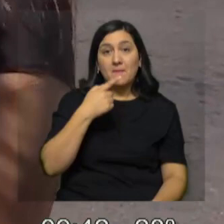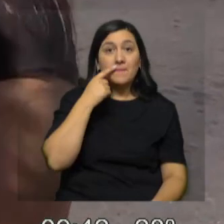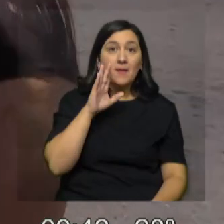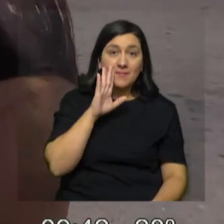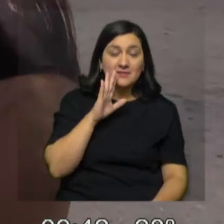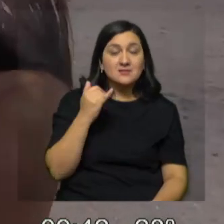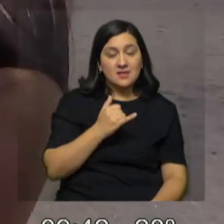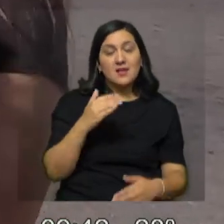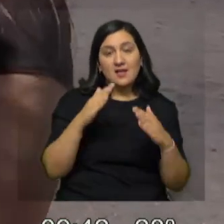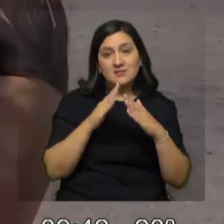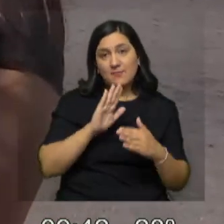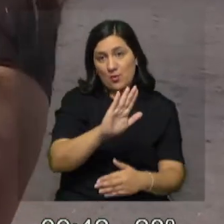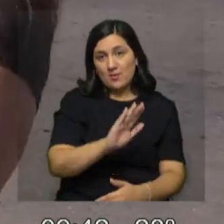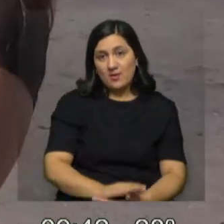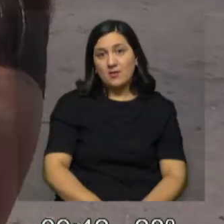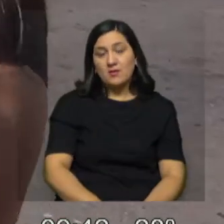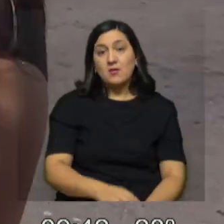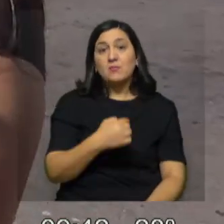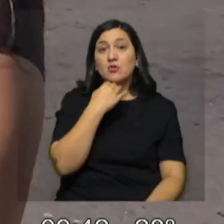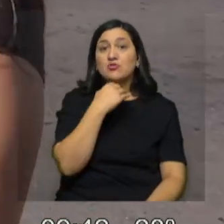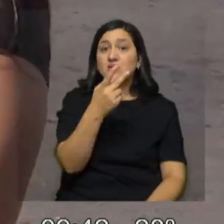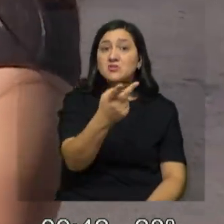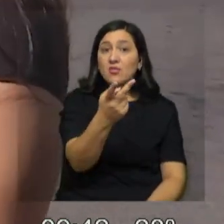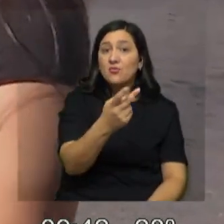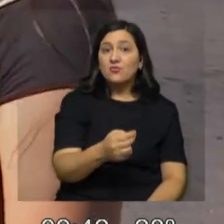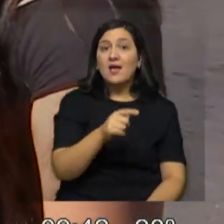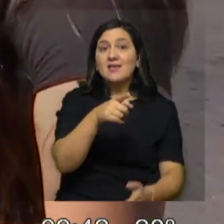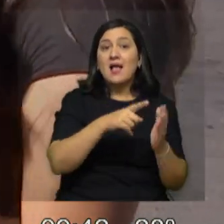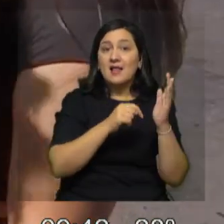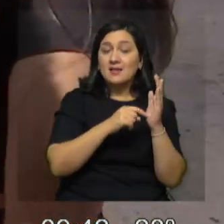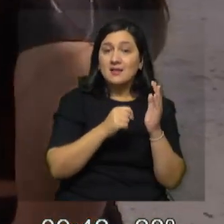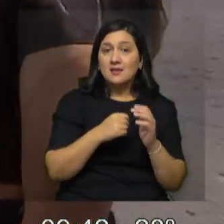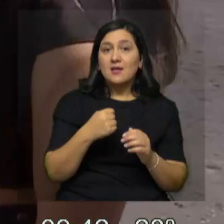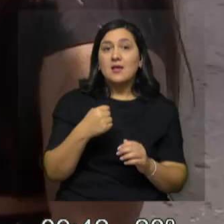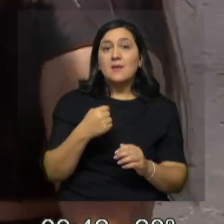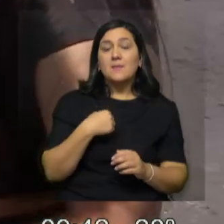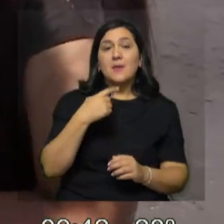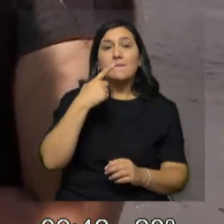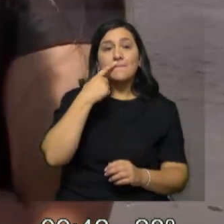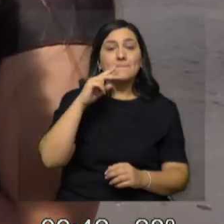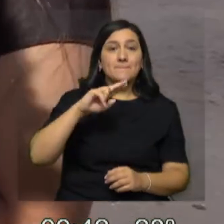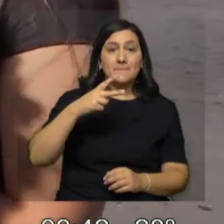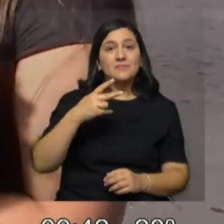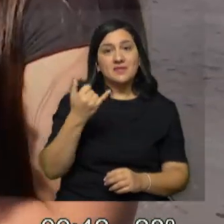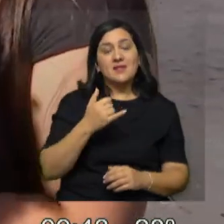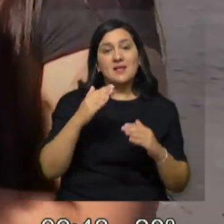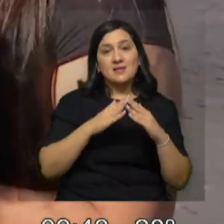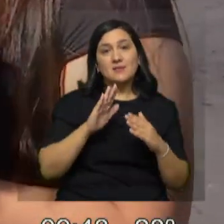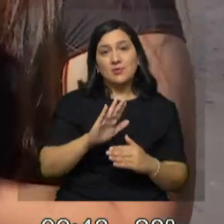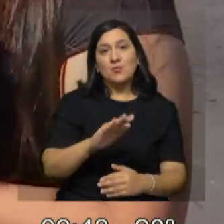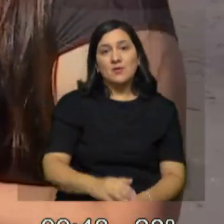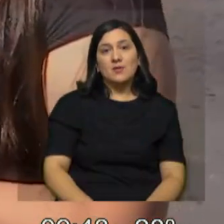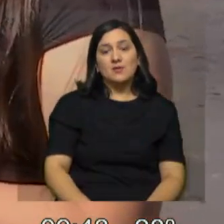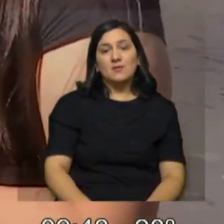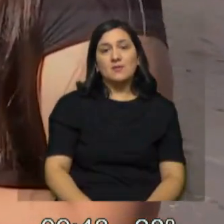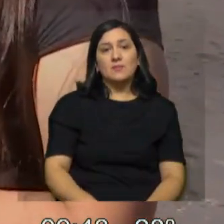tienen casa propia, pero no sé en el caso de ellos. Bien, ¿por acá alquilamos o no? Mi padrastro tiene casa propia. Bien, pero ustedes, ¿es